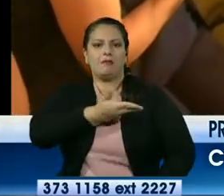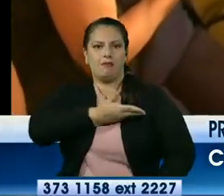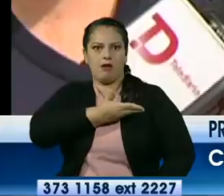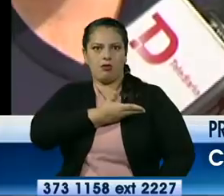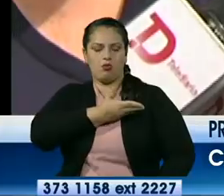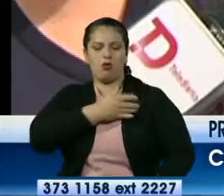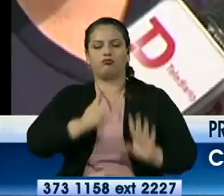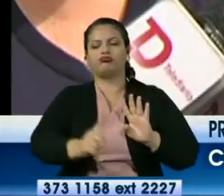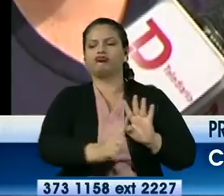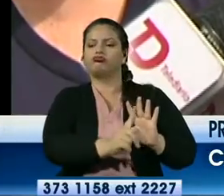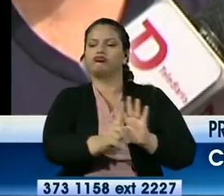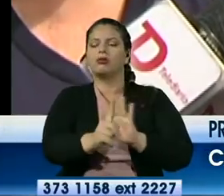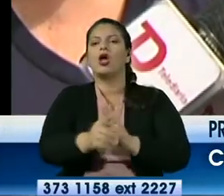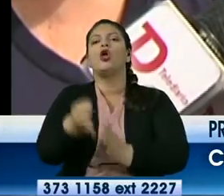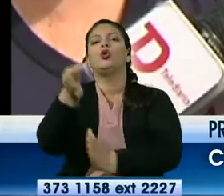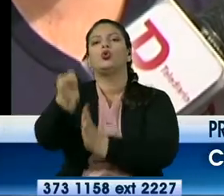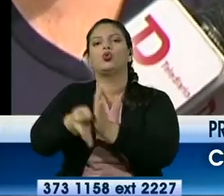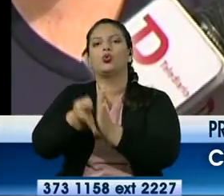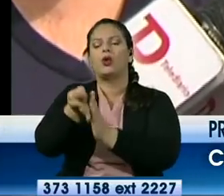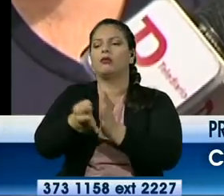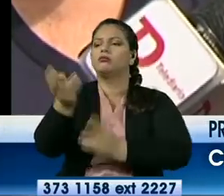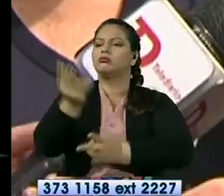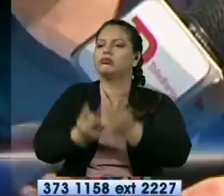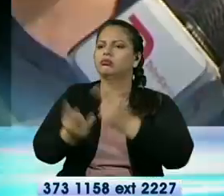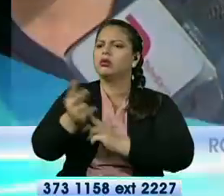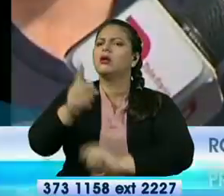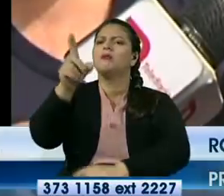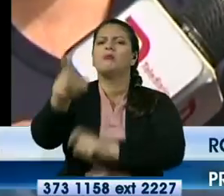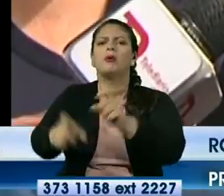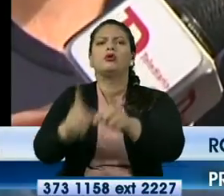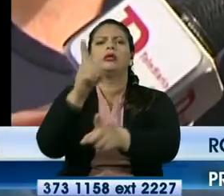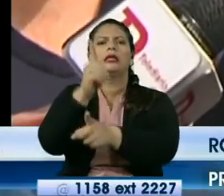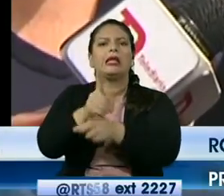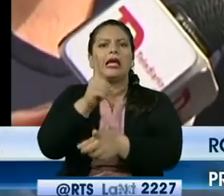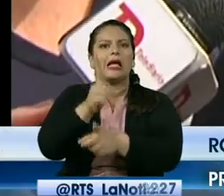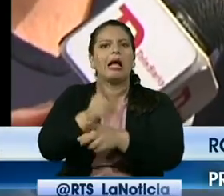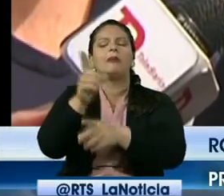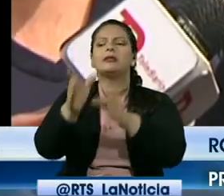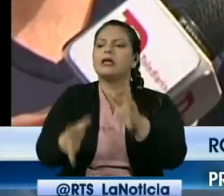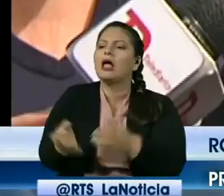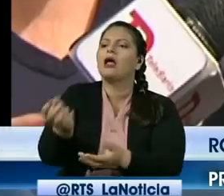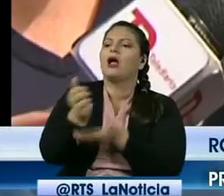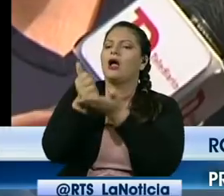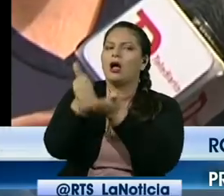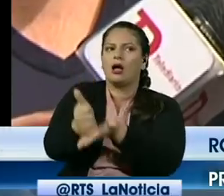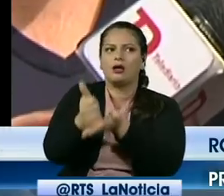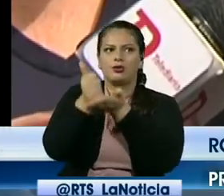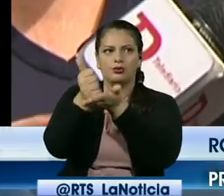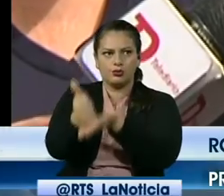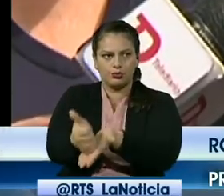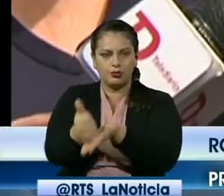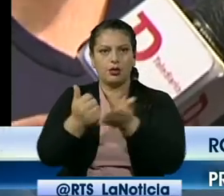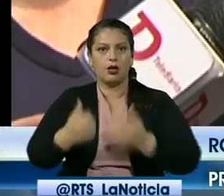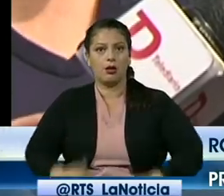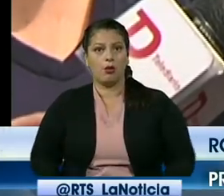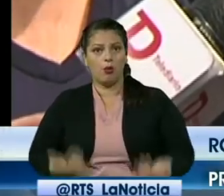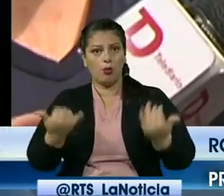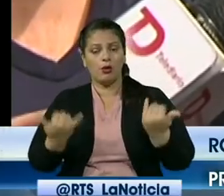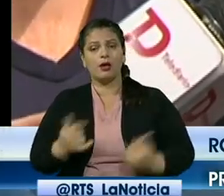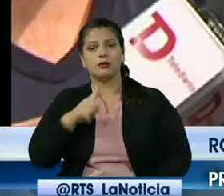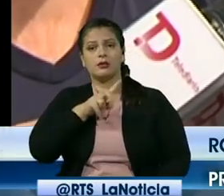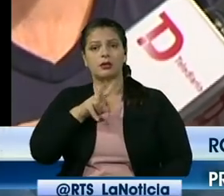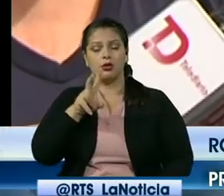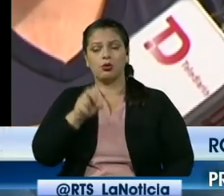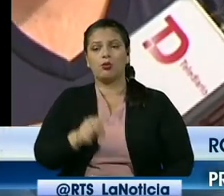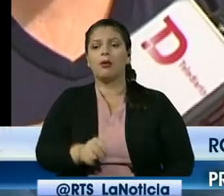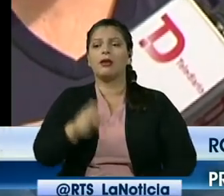200 ayudas, solo el día de hoy. Y vamos a seguir por 20 días aquí en el cantón Durán, Tenemos 5.000